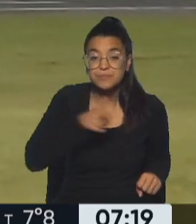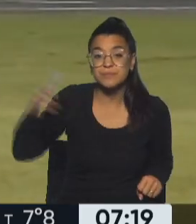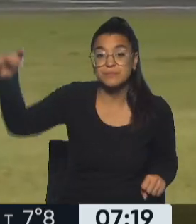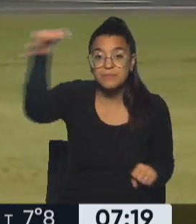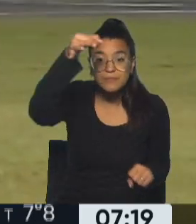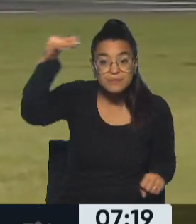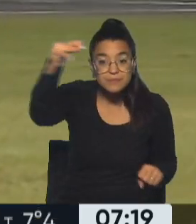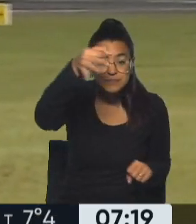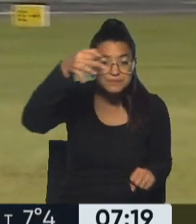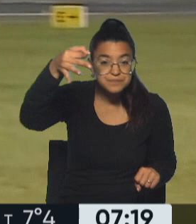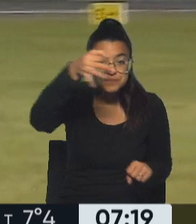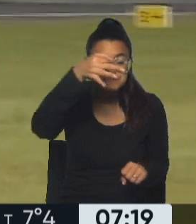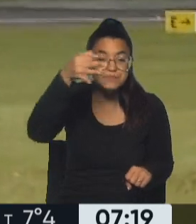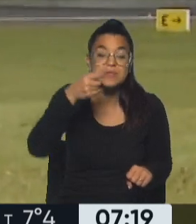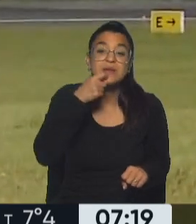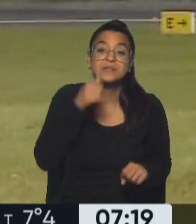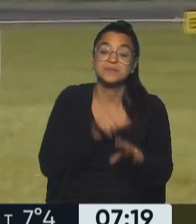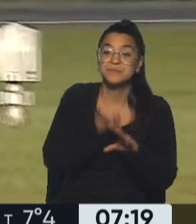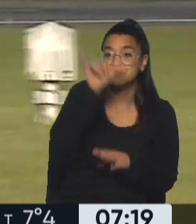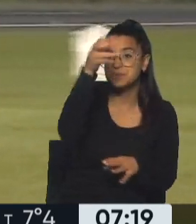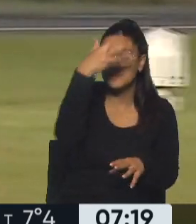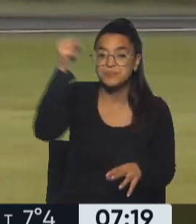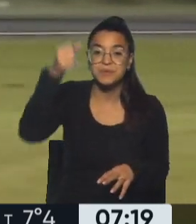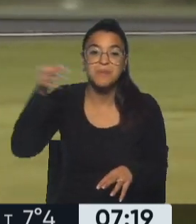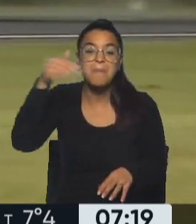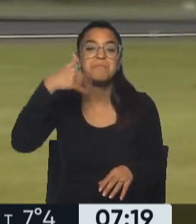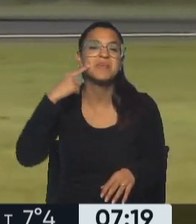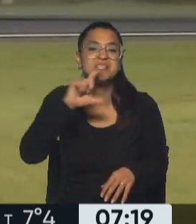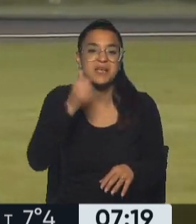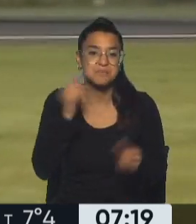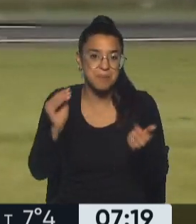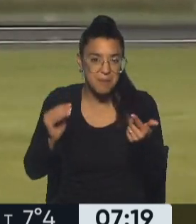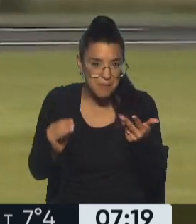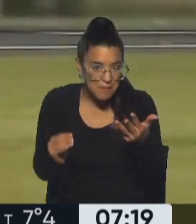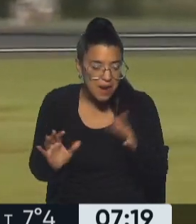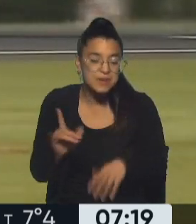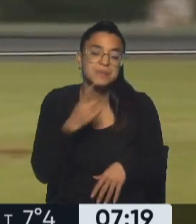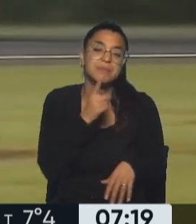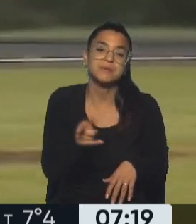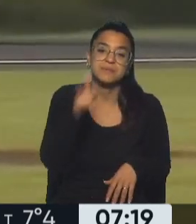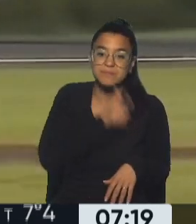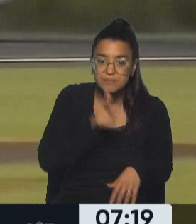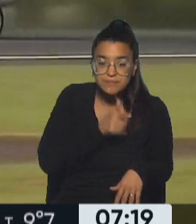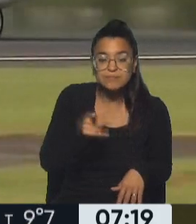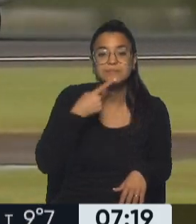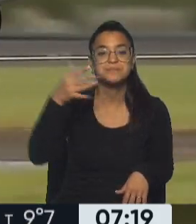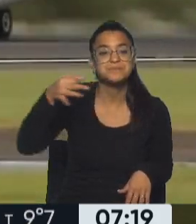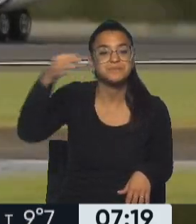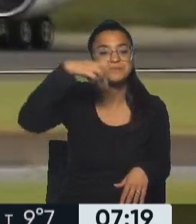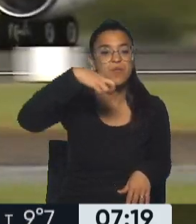ovni. ¿Te da más millas si te lleva un ovni? No lo sé. Lo cierto es que pareció que era el famoso